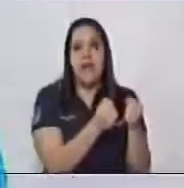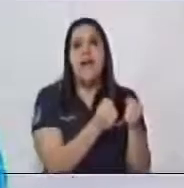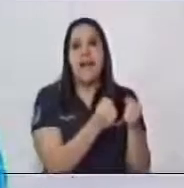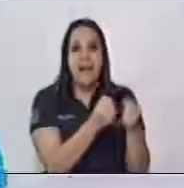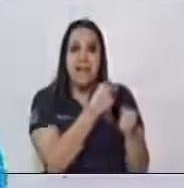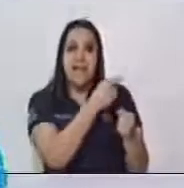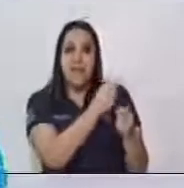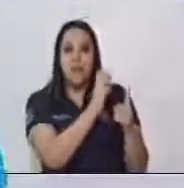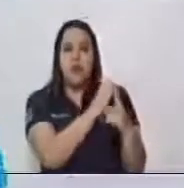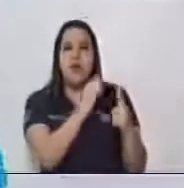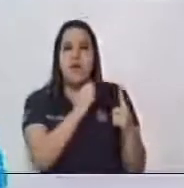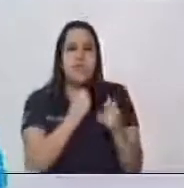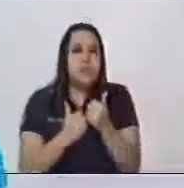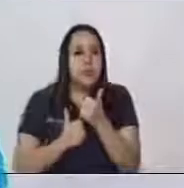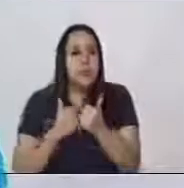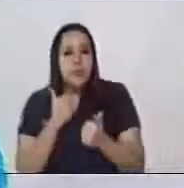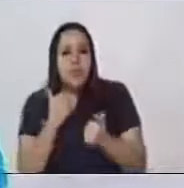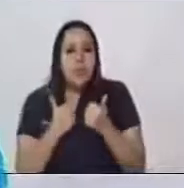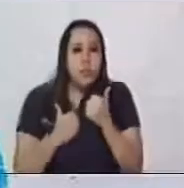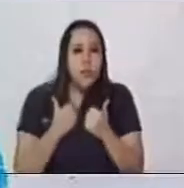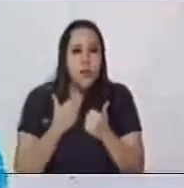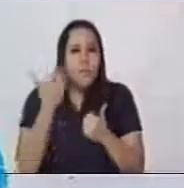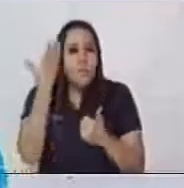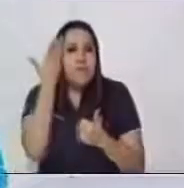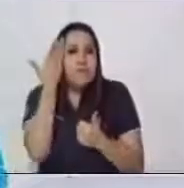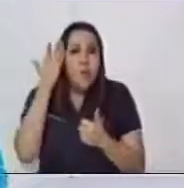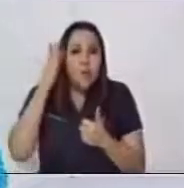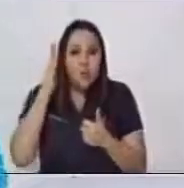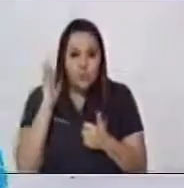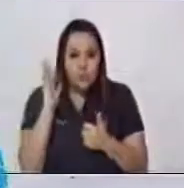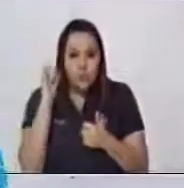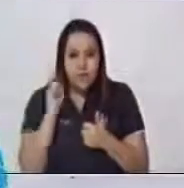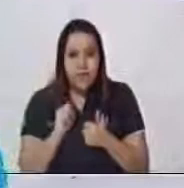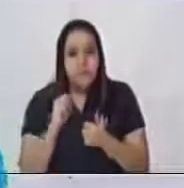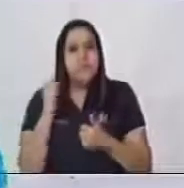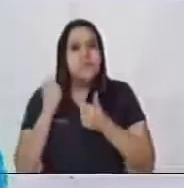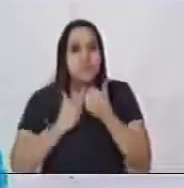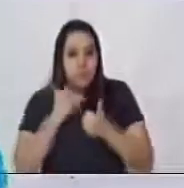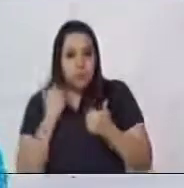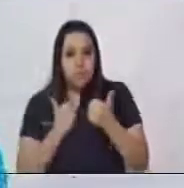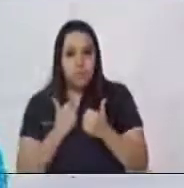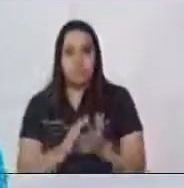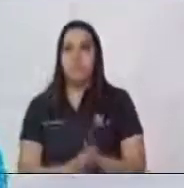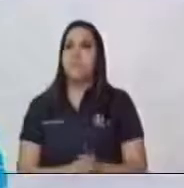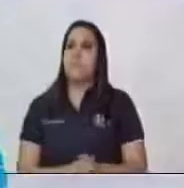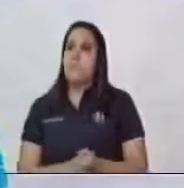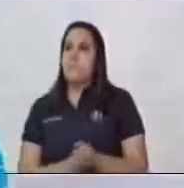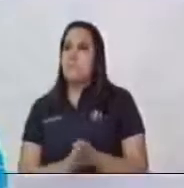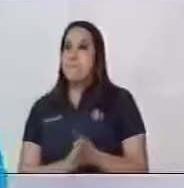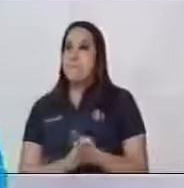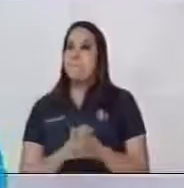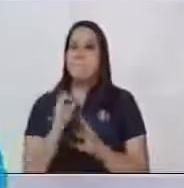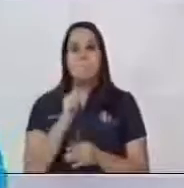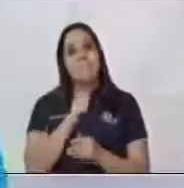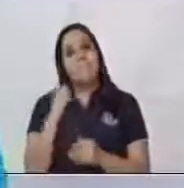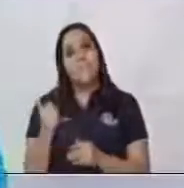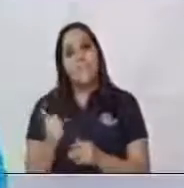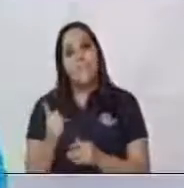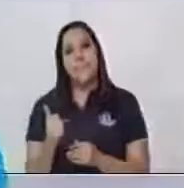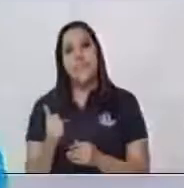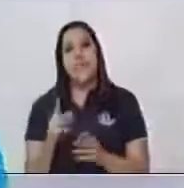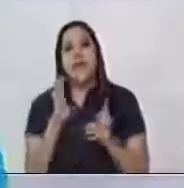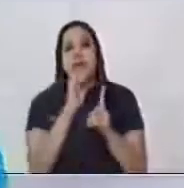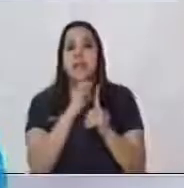una oración dubitativa porque lo que expresa es una duda e incertidumbre. Luego están